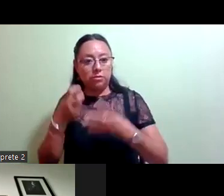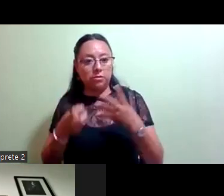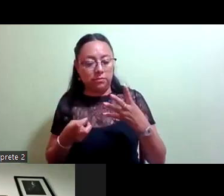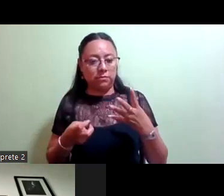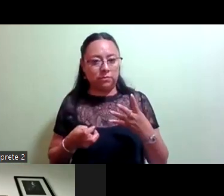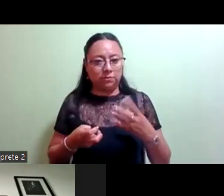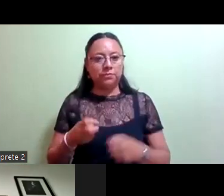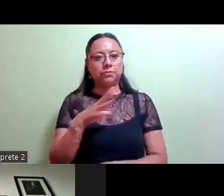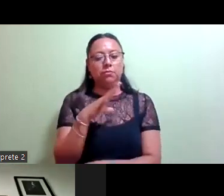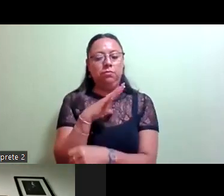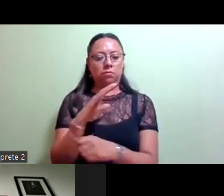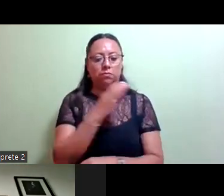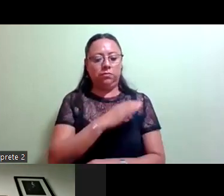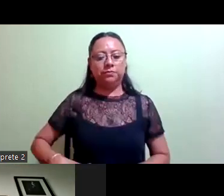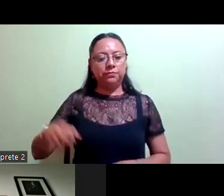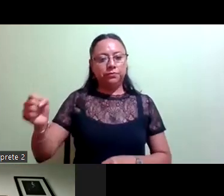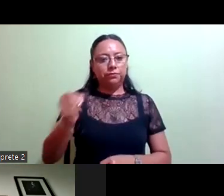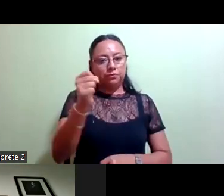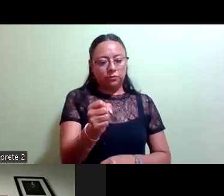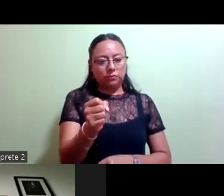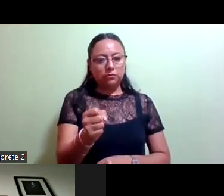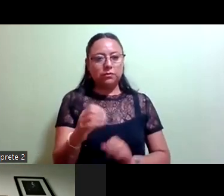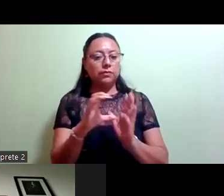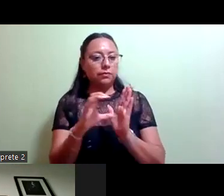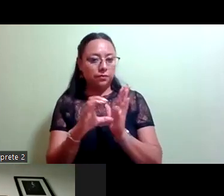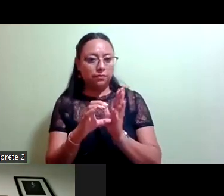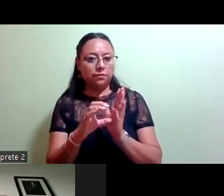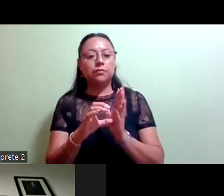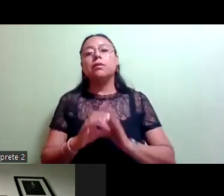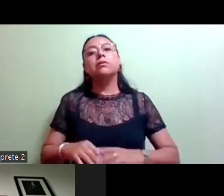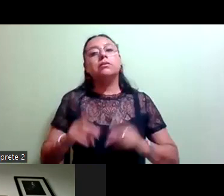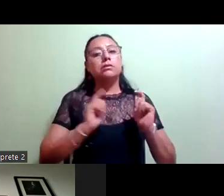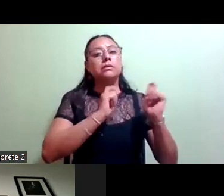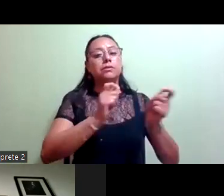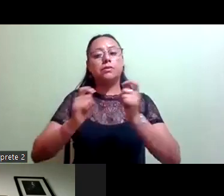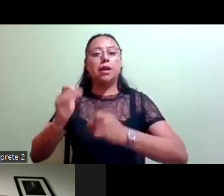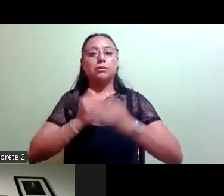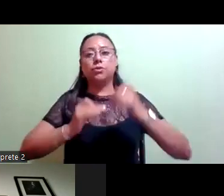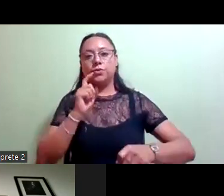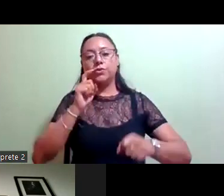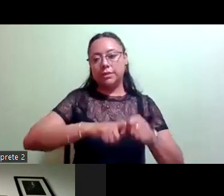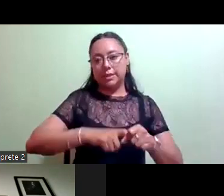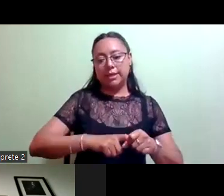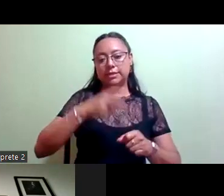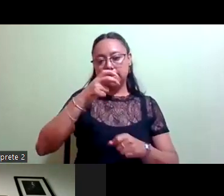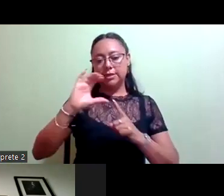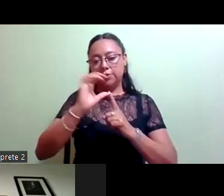y las postulaciones fueron distribuidas a las y los integrantes de esta comisión para su